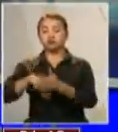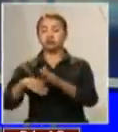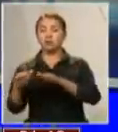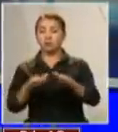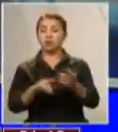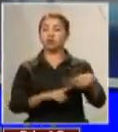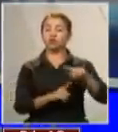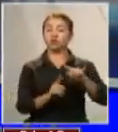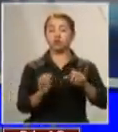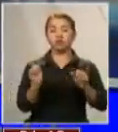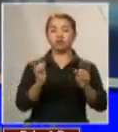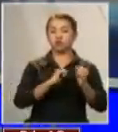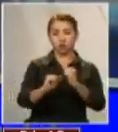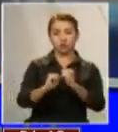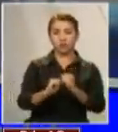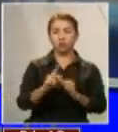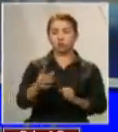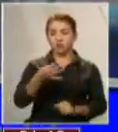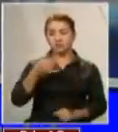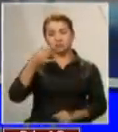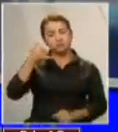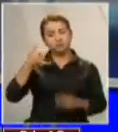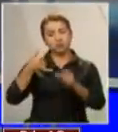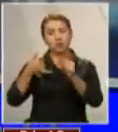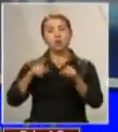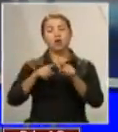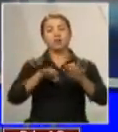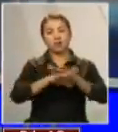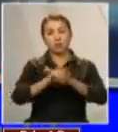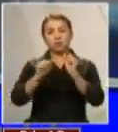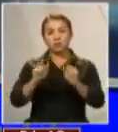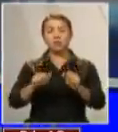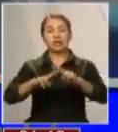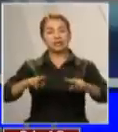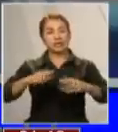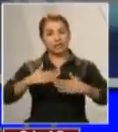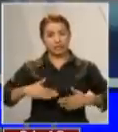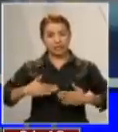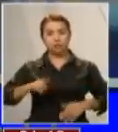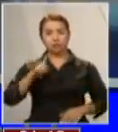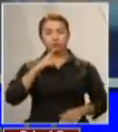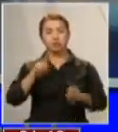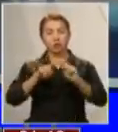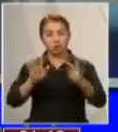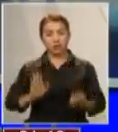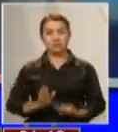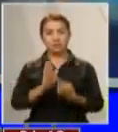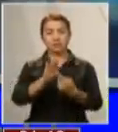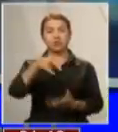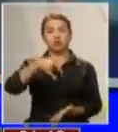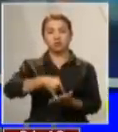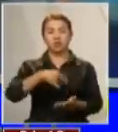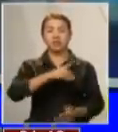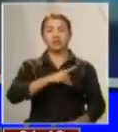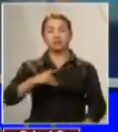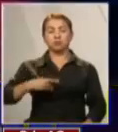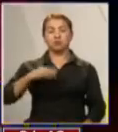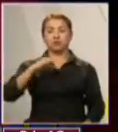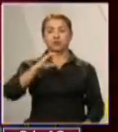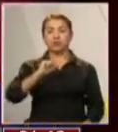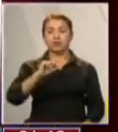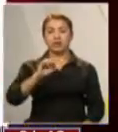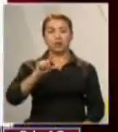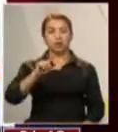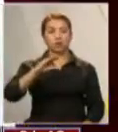Carol Cariola votó en contra. Usted tuiteó lo siguiente: los delincuentes pueden estar tranquilos. Tienen una representante en el Congreso, diputada Carol